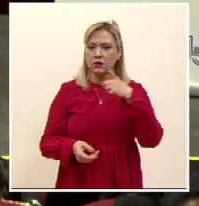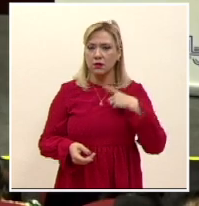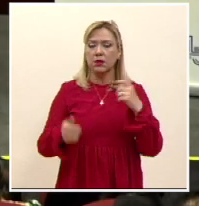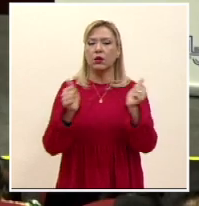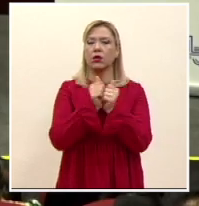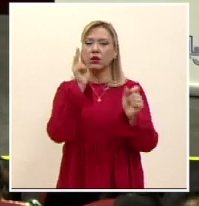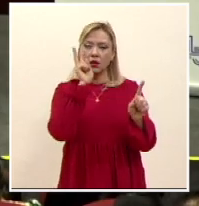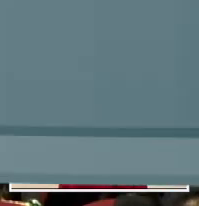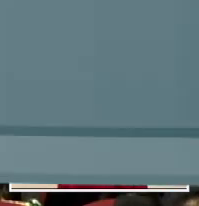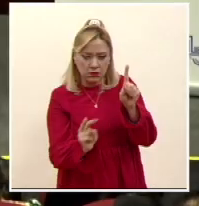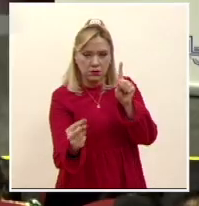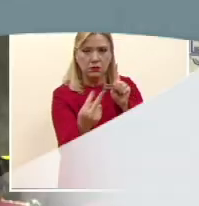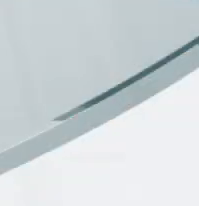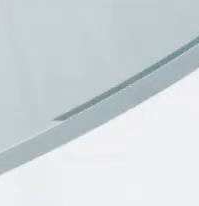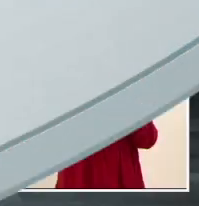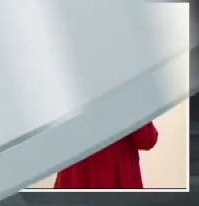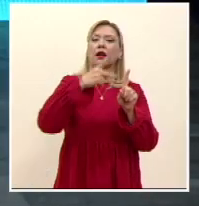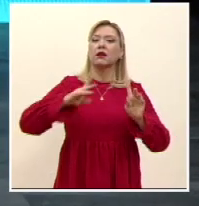género.